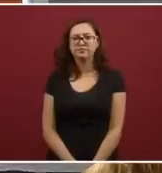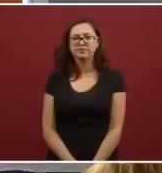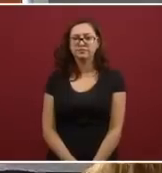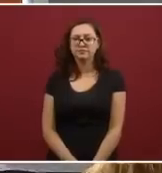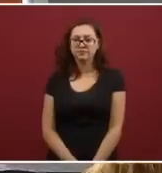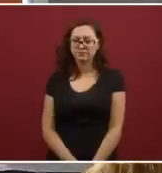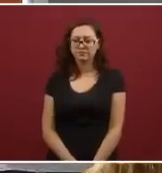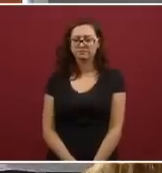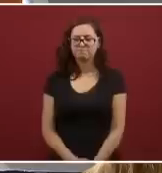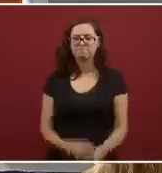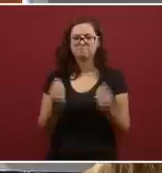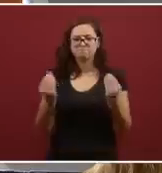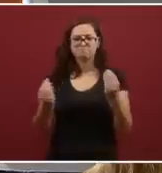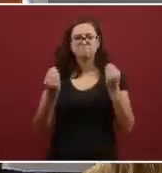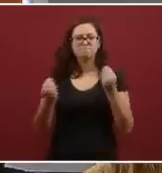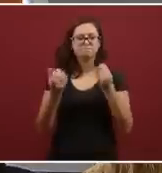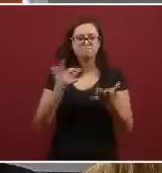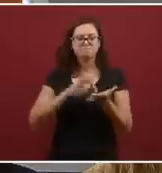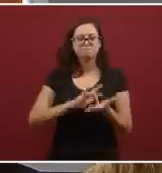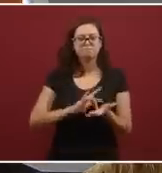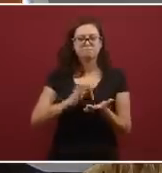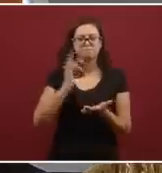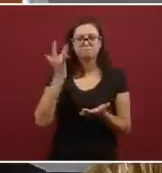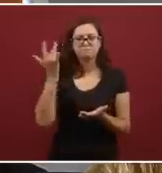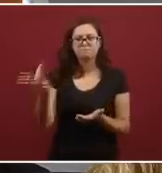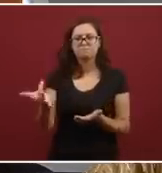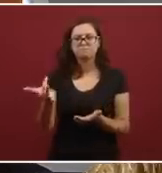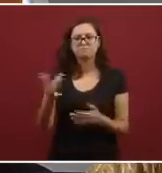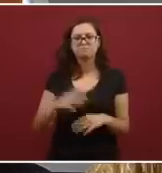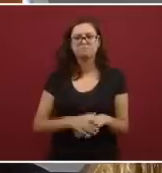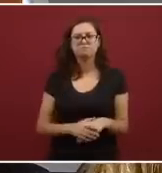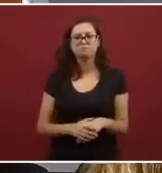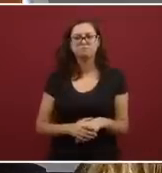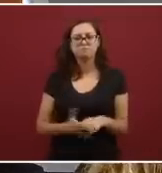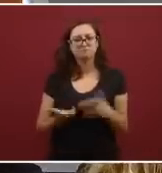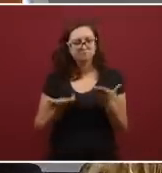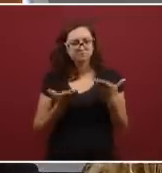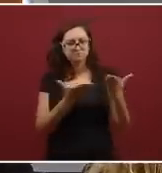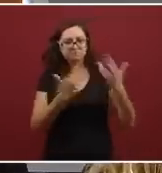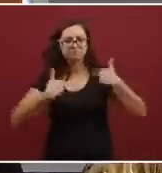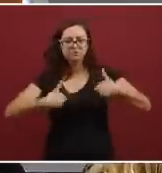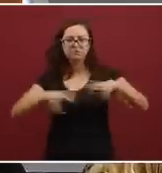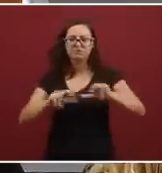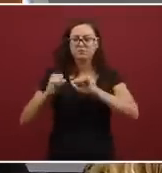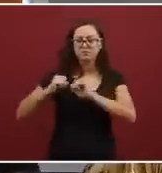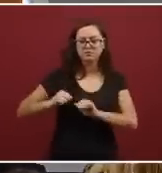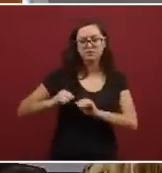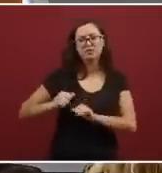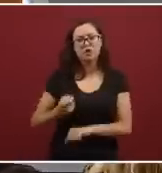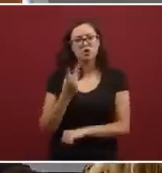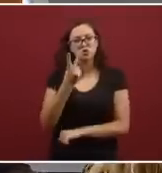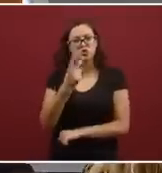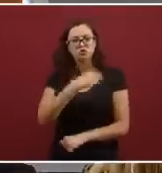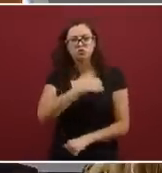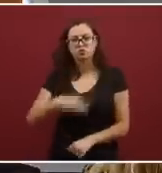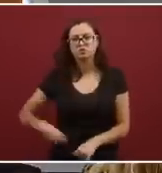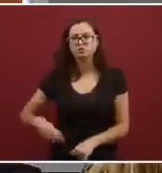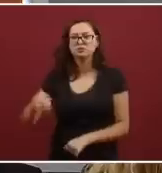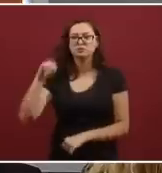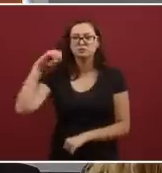Pues agradecerles a las autoridades de estos dos municipios de Oaxaca,